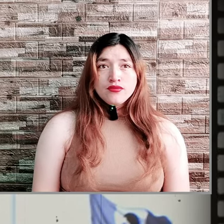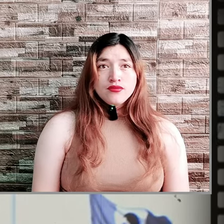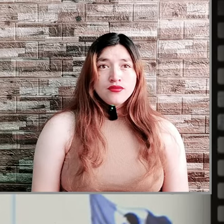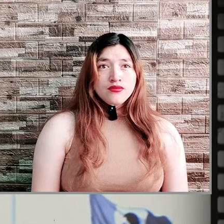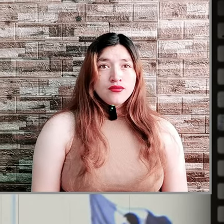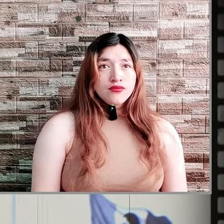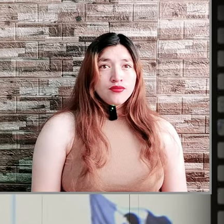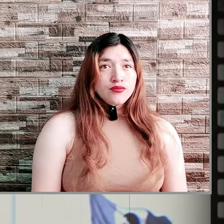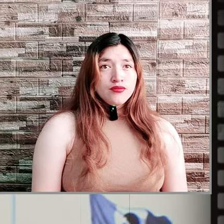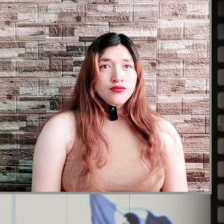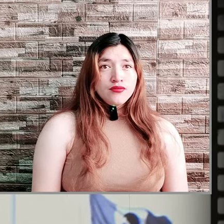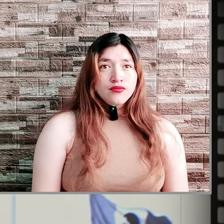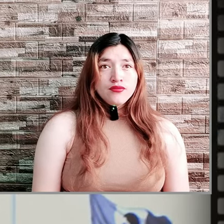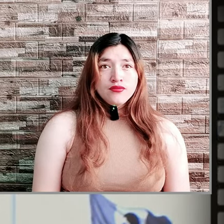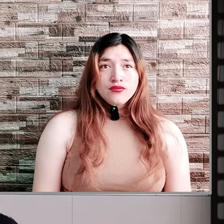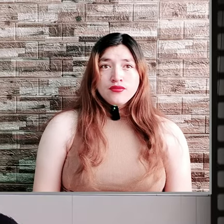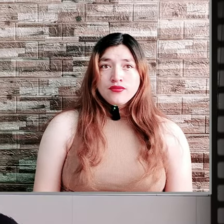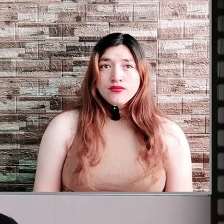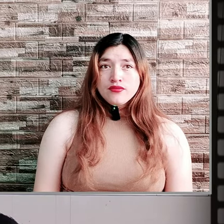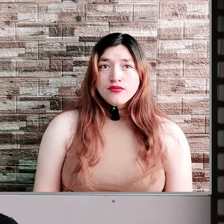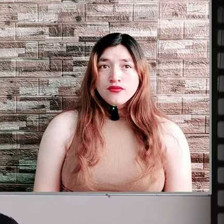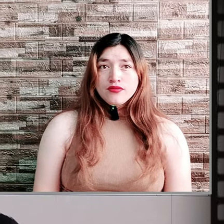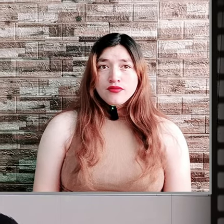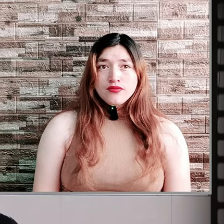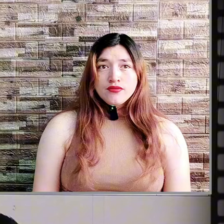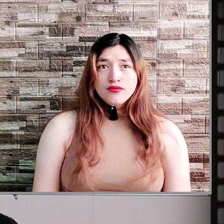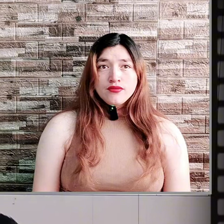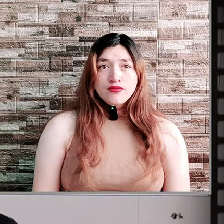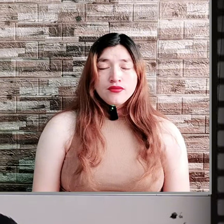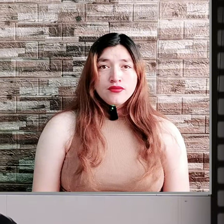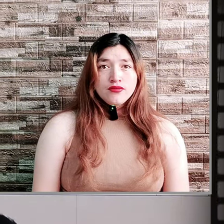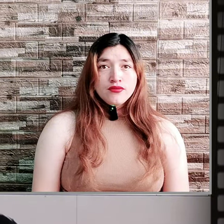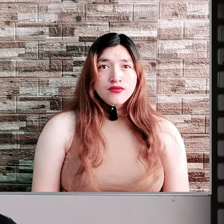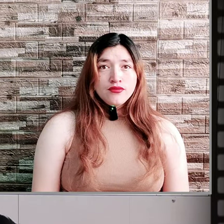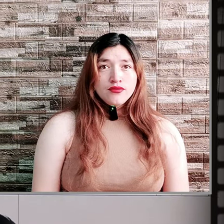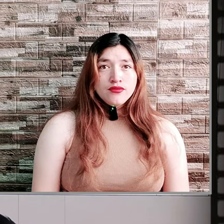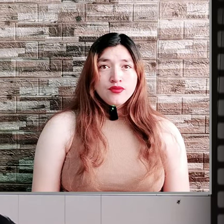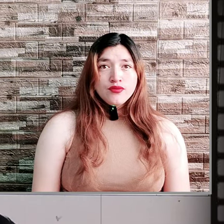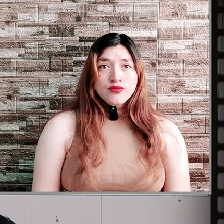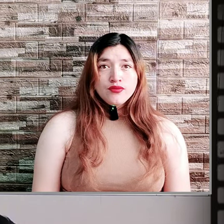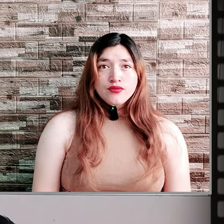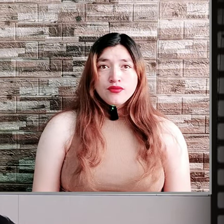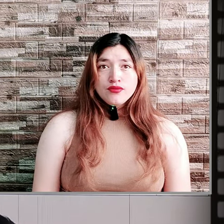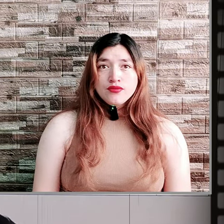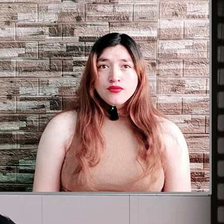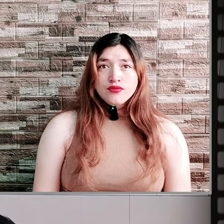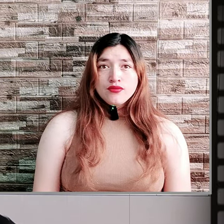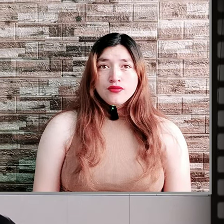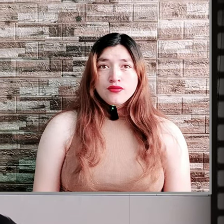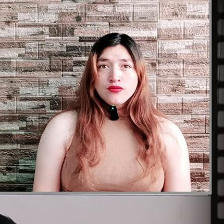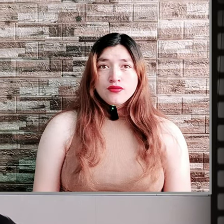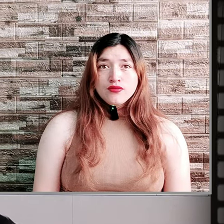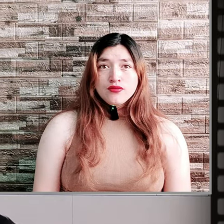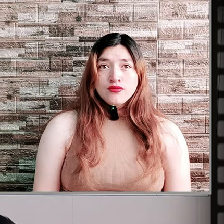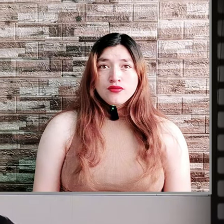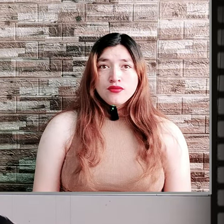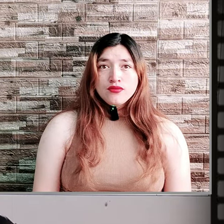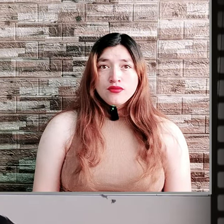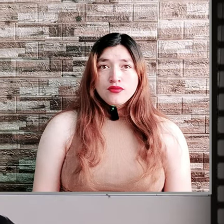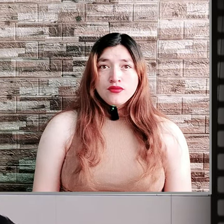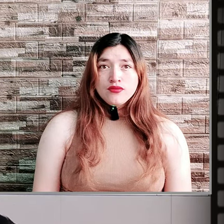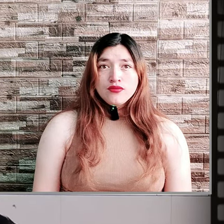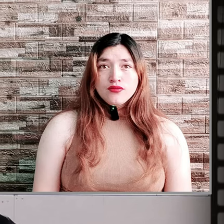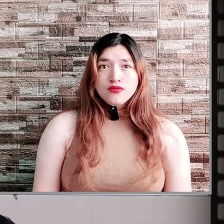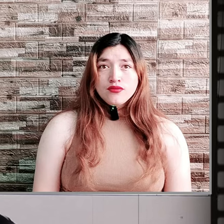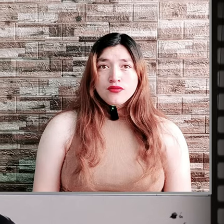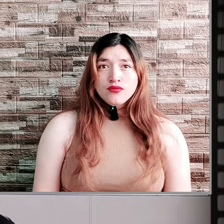esta idea de que a través de México están entrando los productos, que entran por todas las vías en términos comerciales. No es